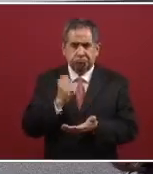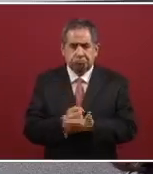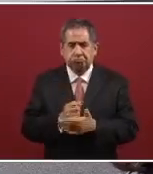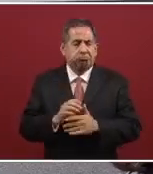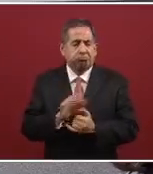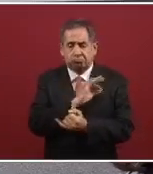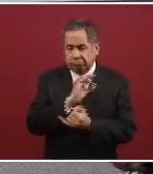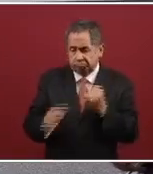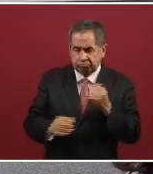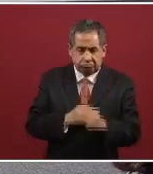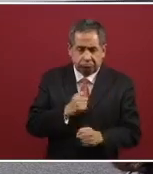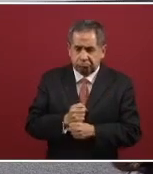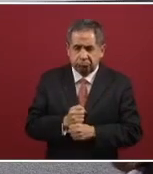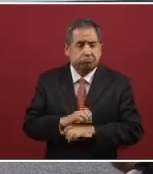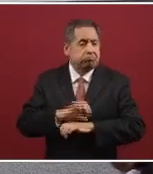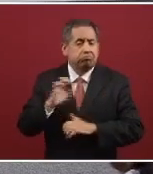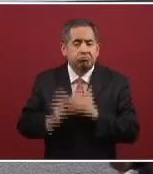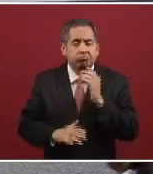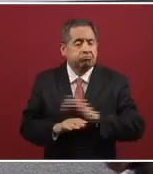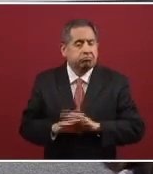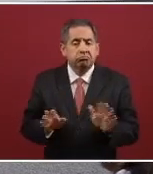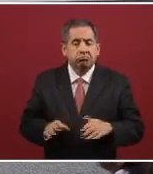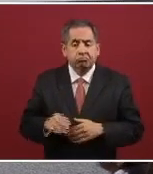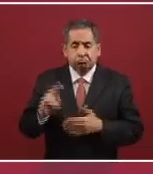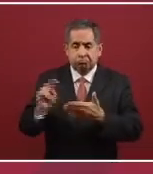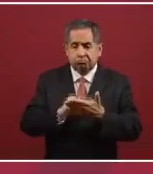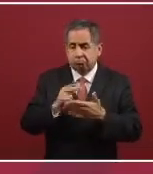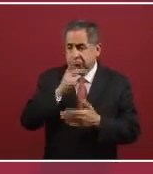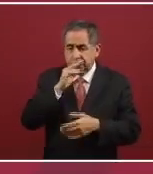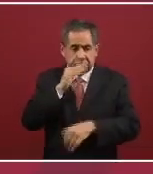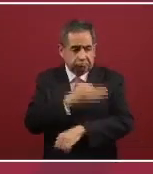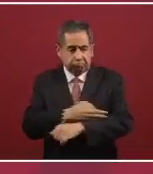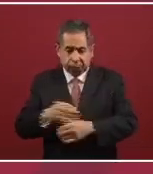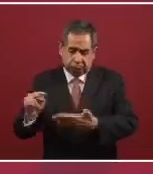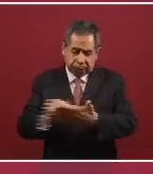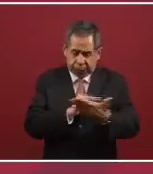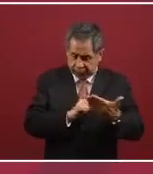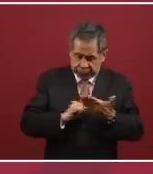al final del ciclo escolar firmada por los padres de familia